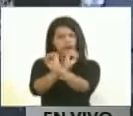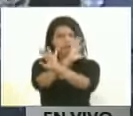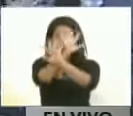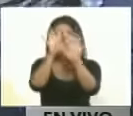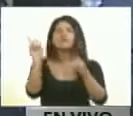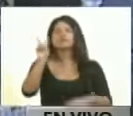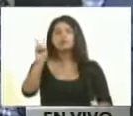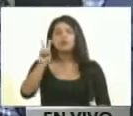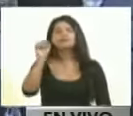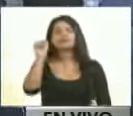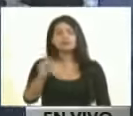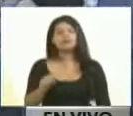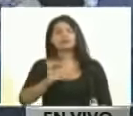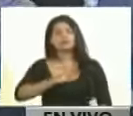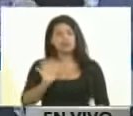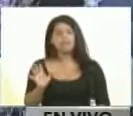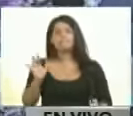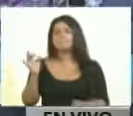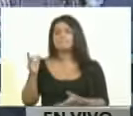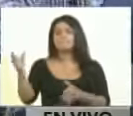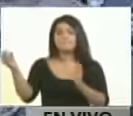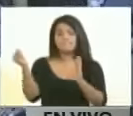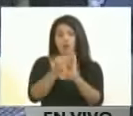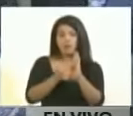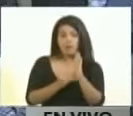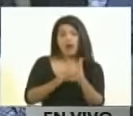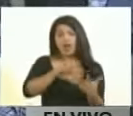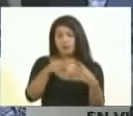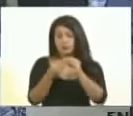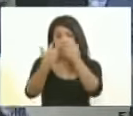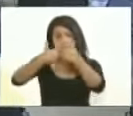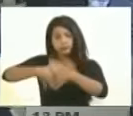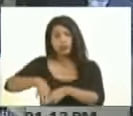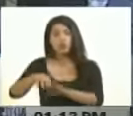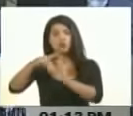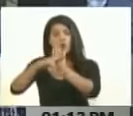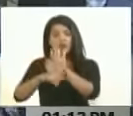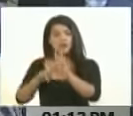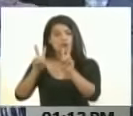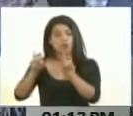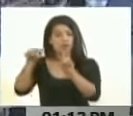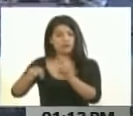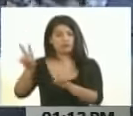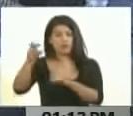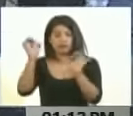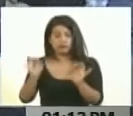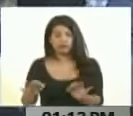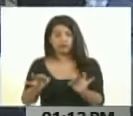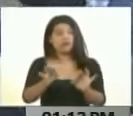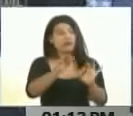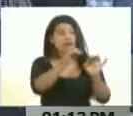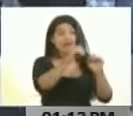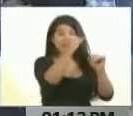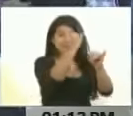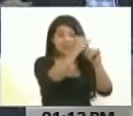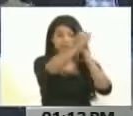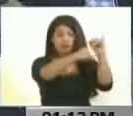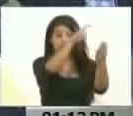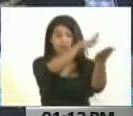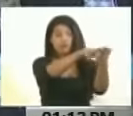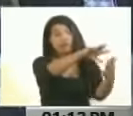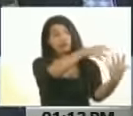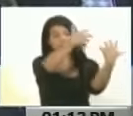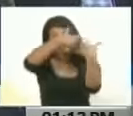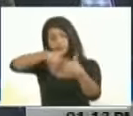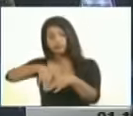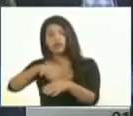ha incorporado el 95% del acervo normativo del Mercosur y que las sanciones de los países miembros del